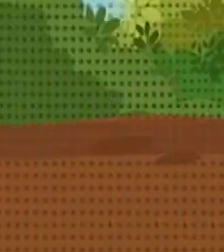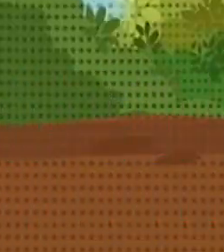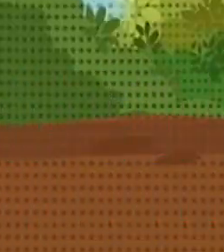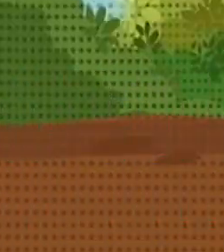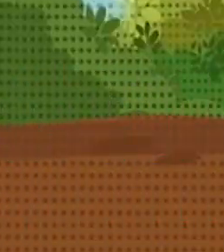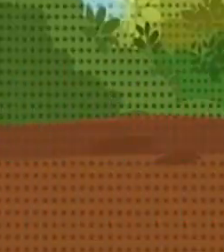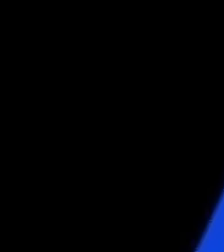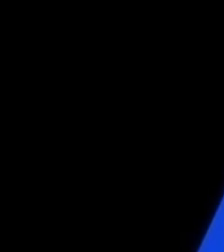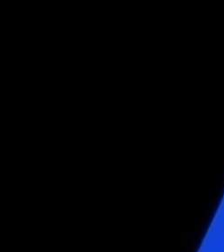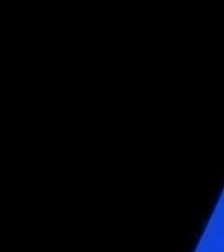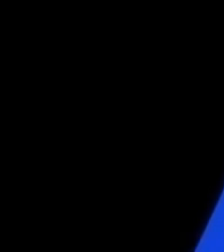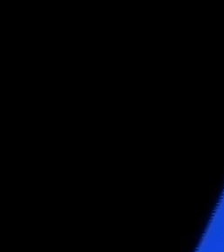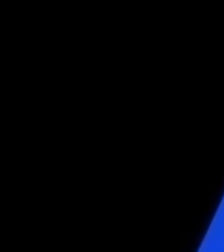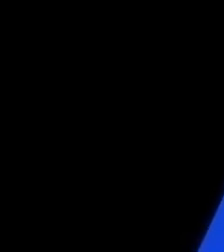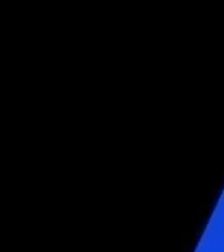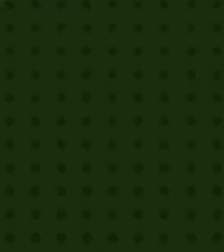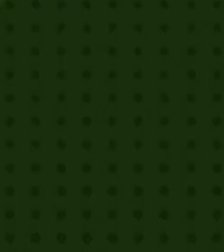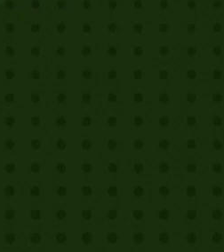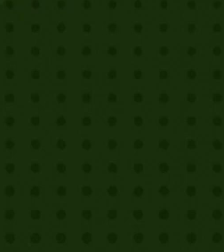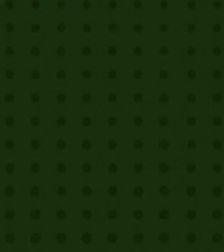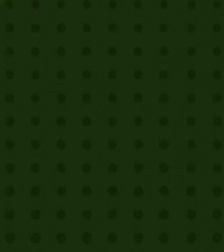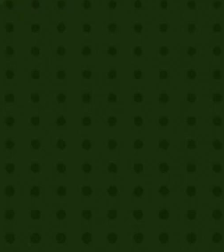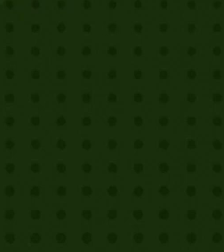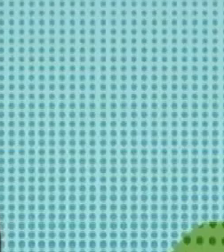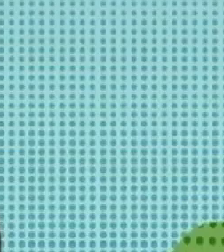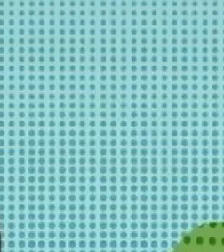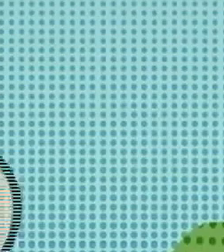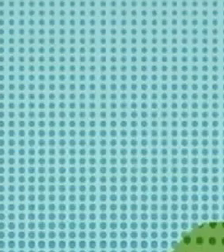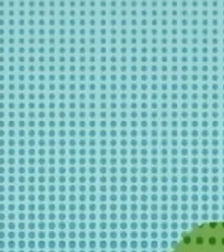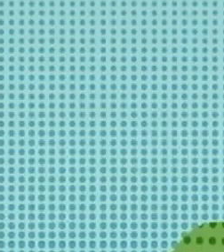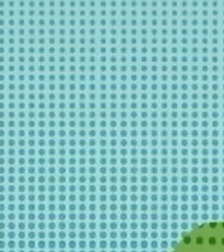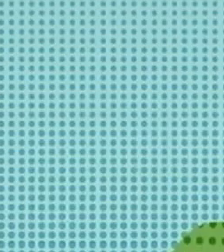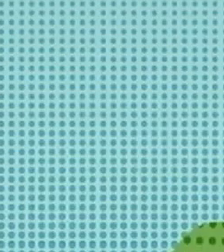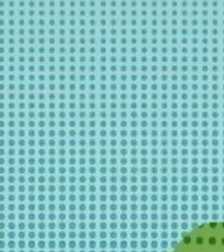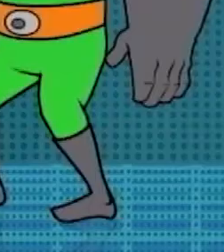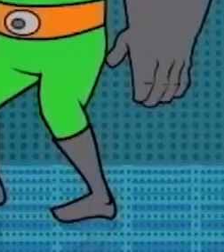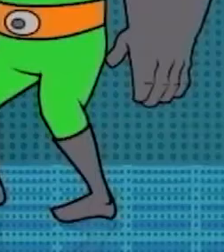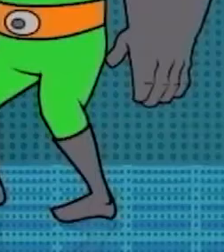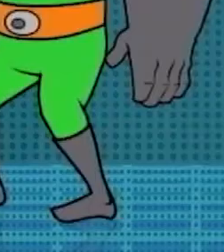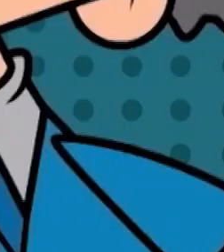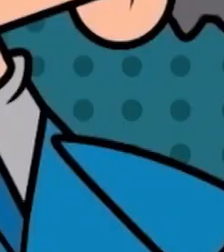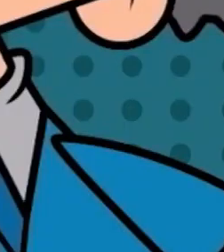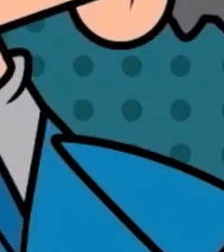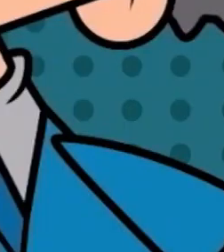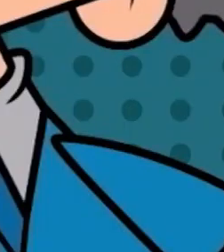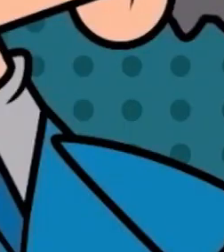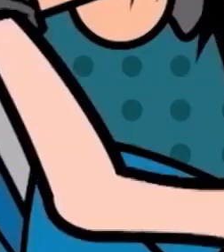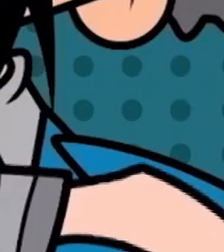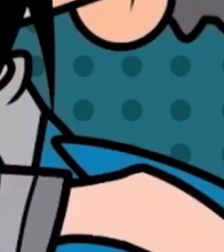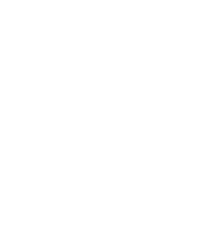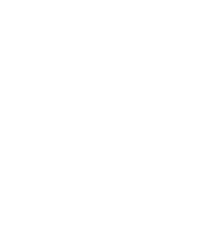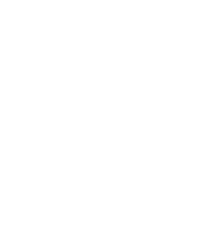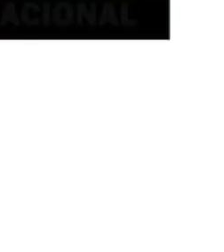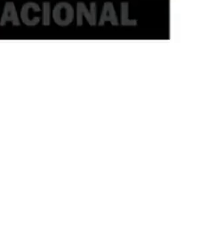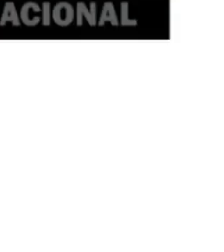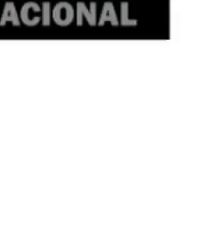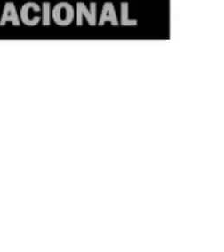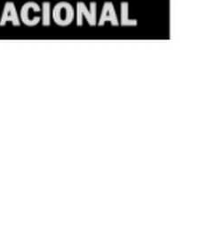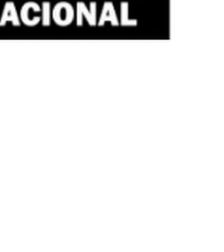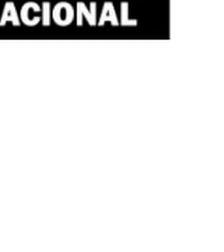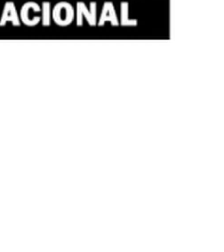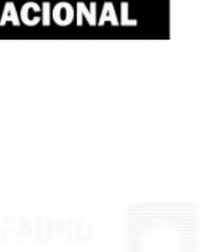María Pérez versus los superhéroes. Todos los lunes en Café Nacional. A partir del lunes 7 de